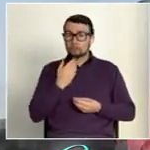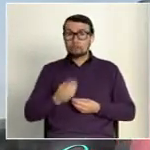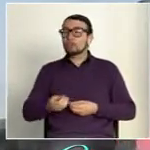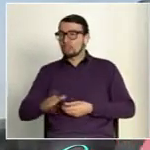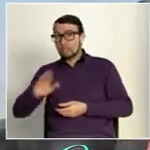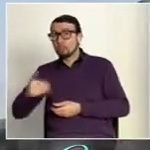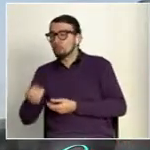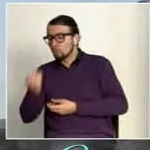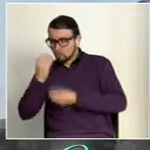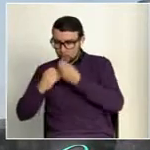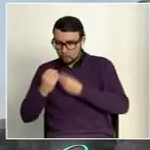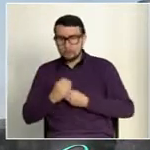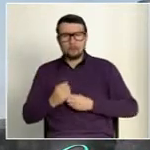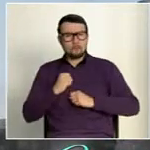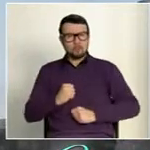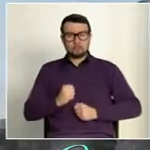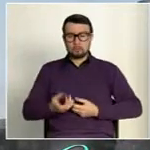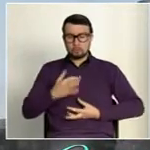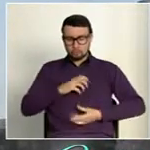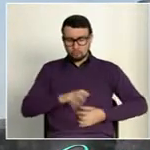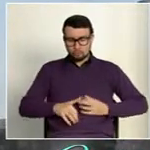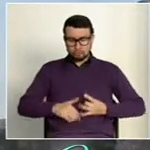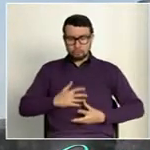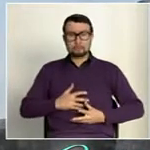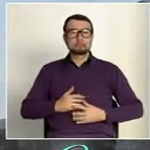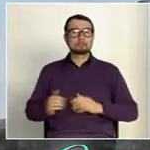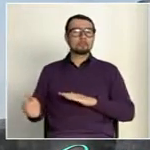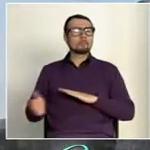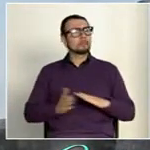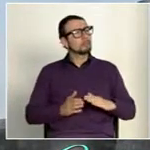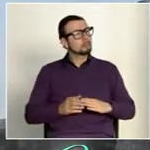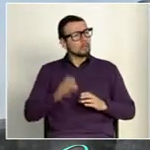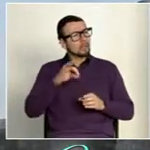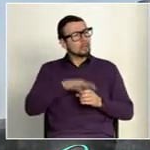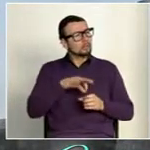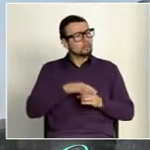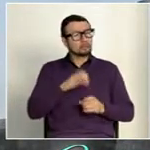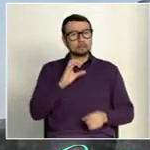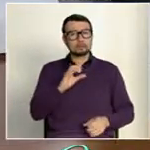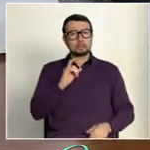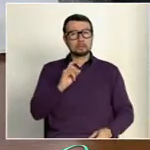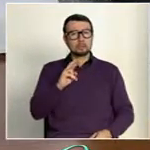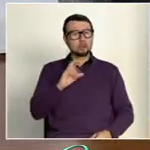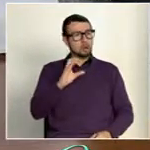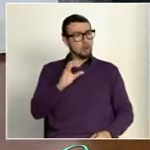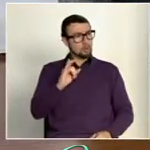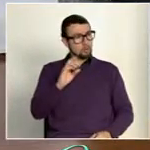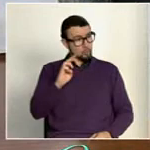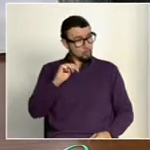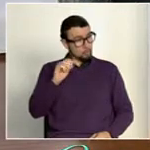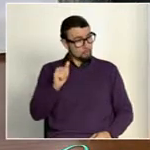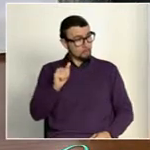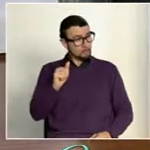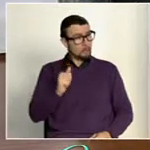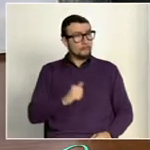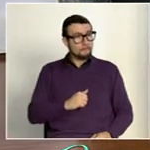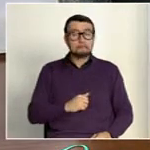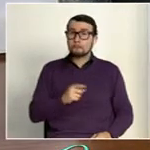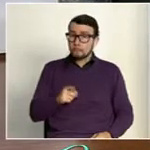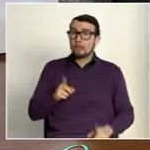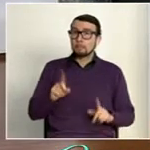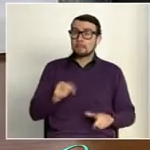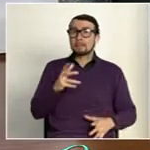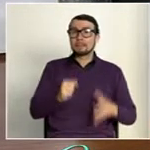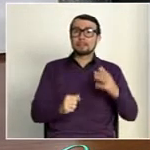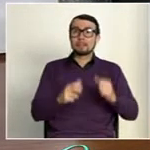poder digerir el alimento. El agua, las aromáticas de cúrcuma. Cúrcuma es excelente. Leche de alpiste.